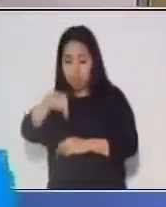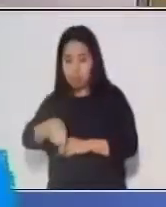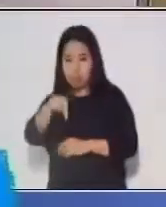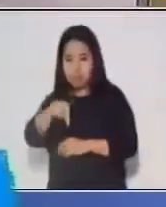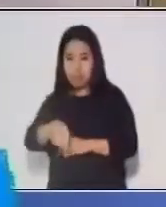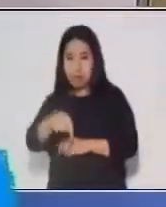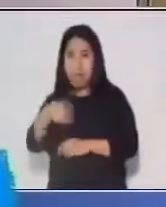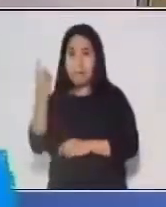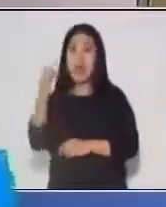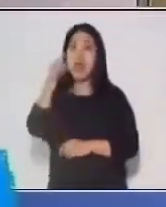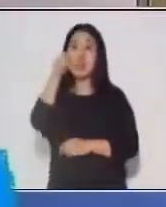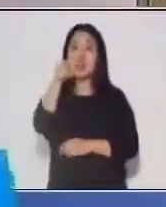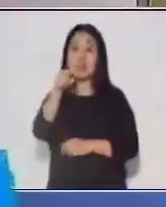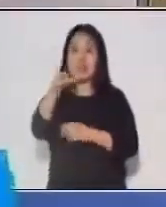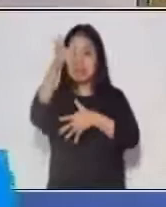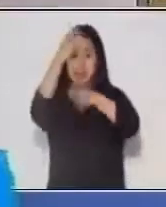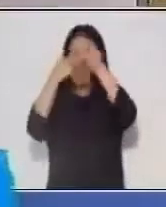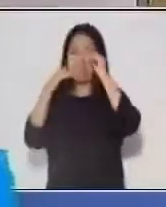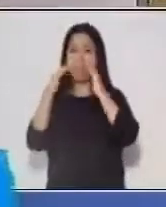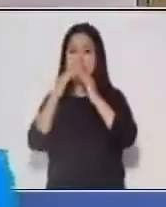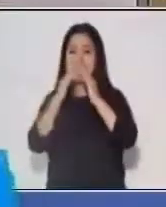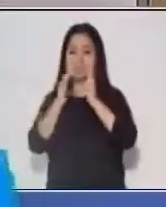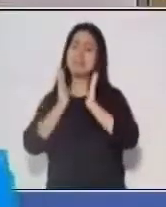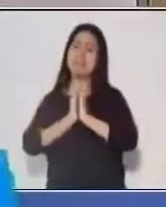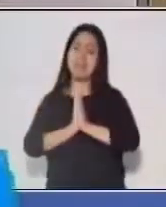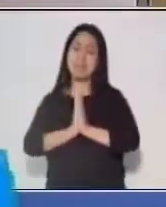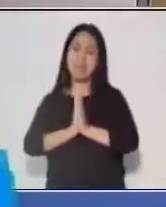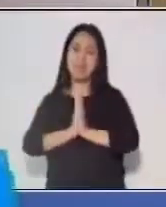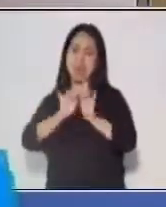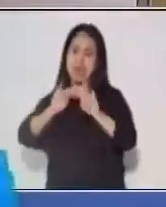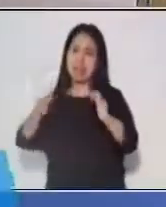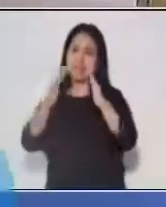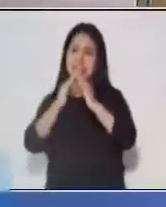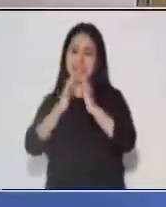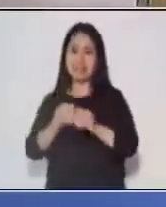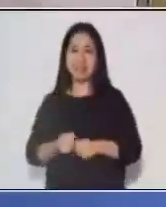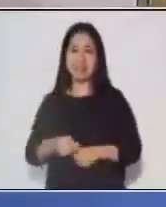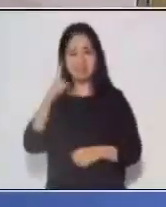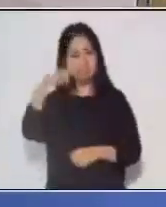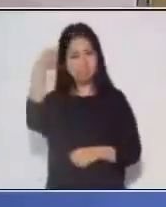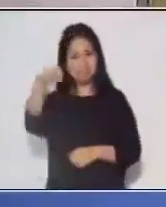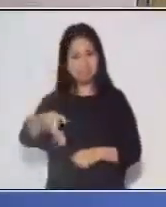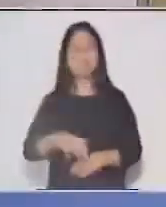para que ustedes aprendan en casa. Así que por favor, quédense en casa. Nos vemos.